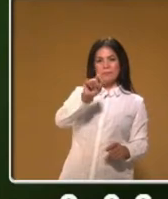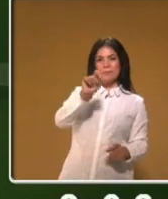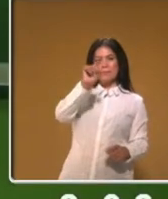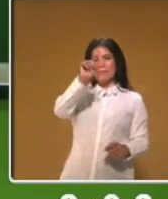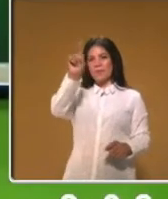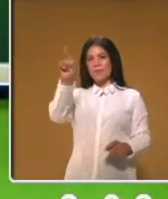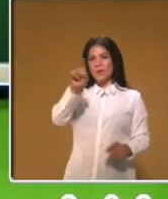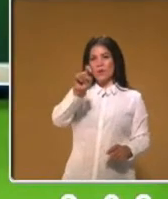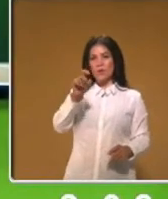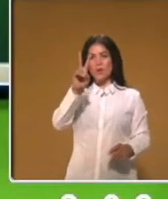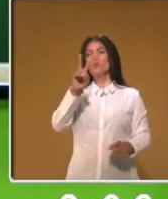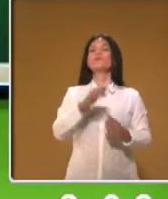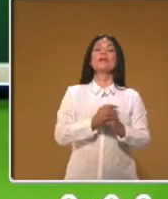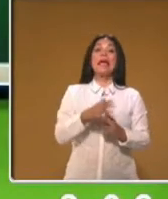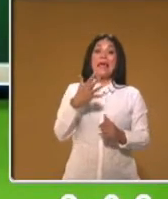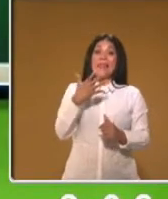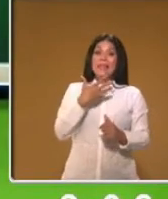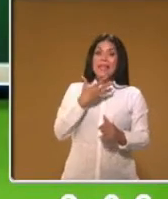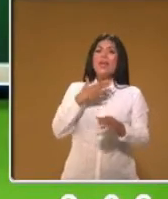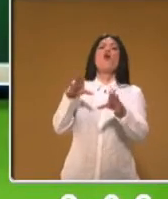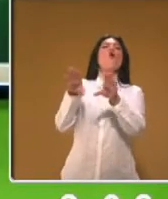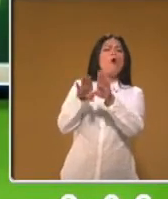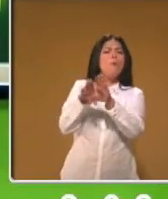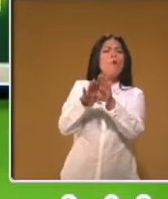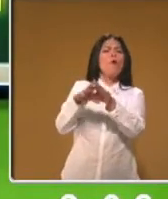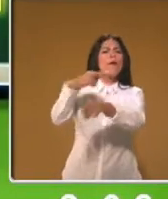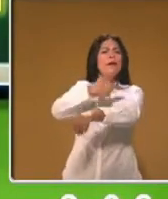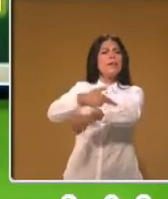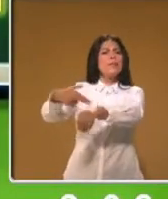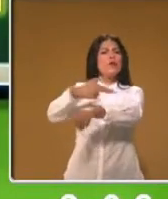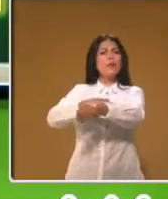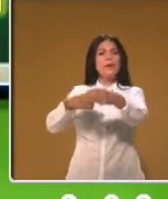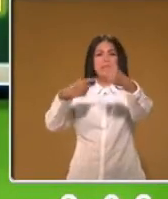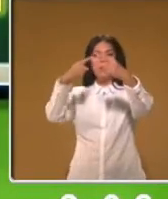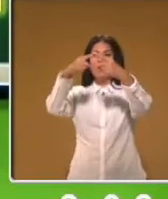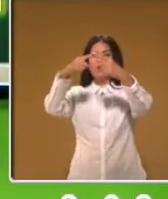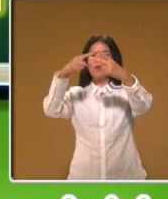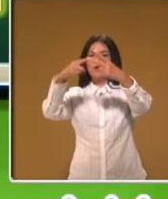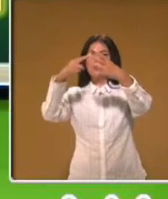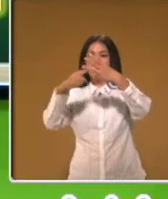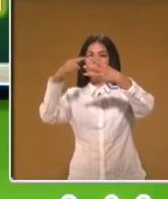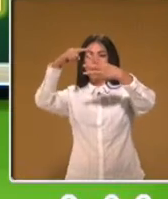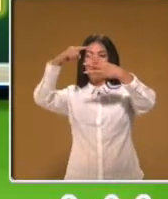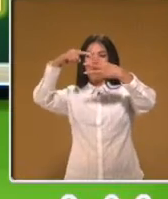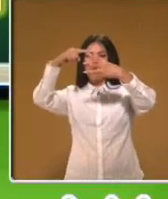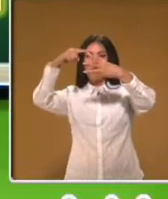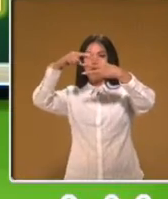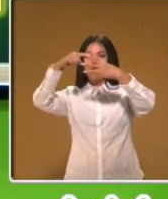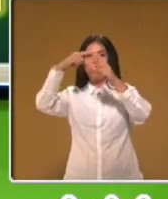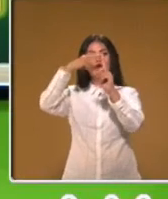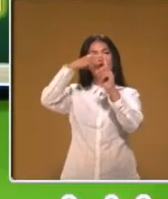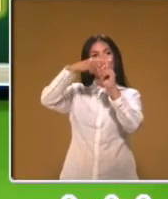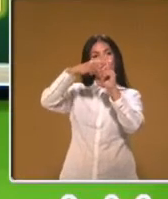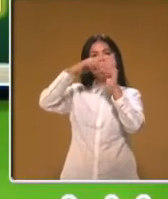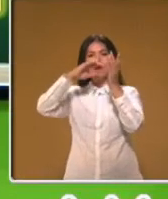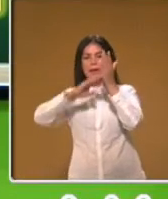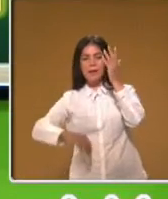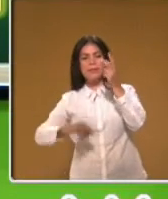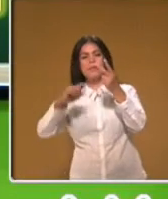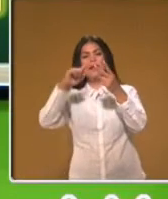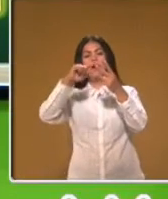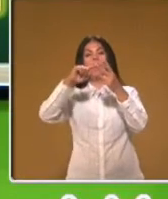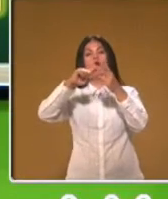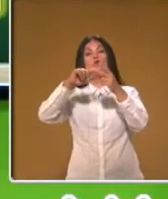en tres métodos. El primero de ellos, el método suma y resta. El segundo, el método de sustitución. Y el